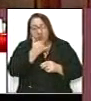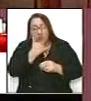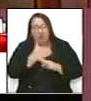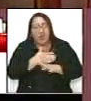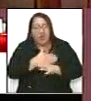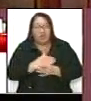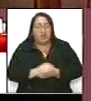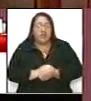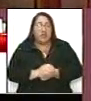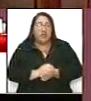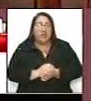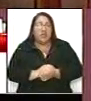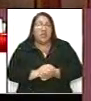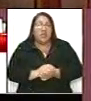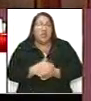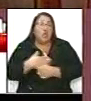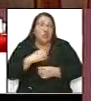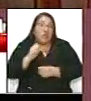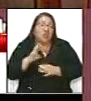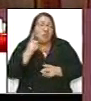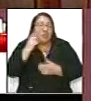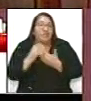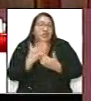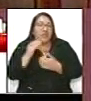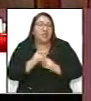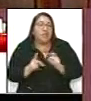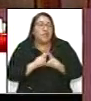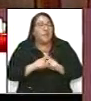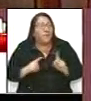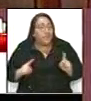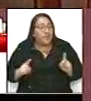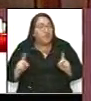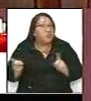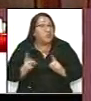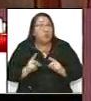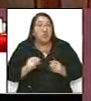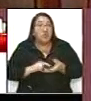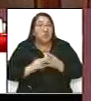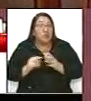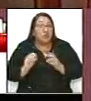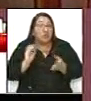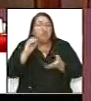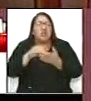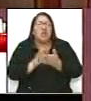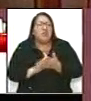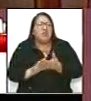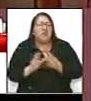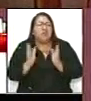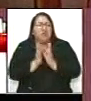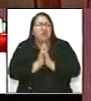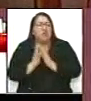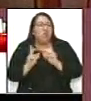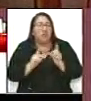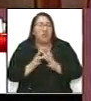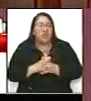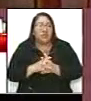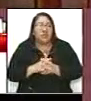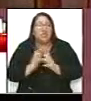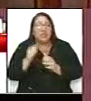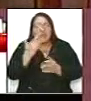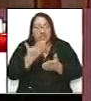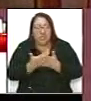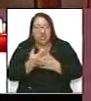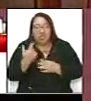redacción. Entonces, digo, para facilitar el debate, pero si no es para, solo para acotar, congresista Glave, no para debatir. Gracias. Sí, muchísimas